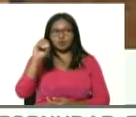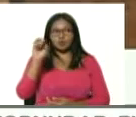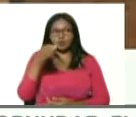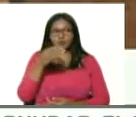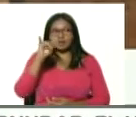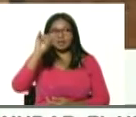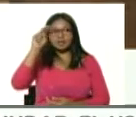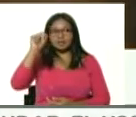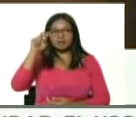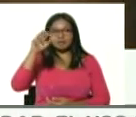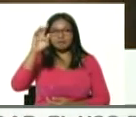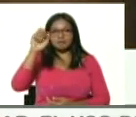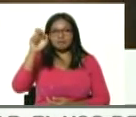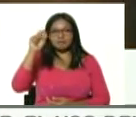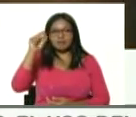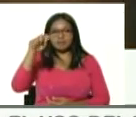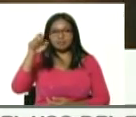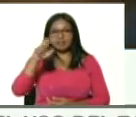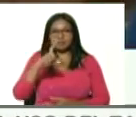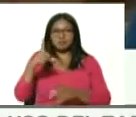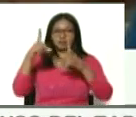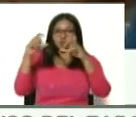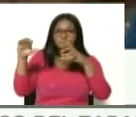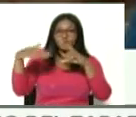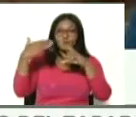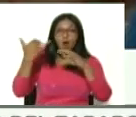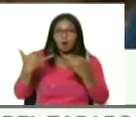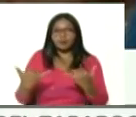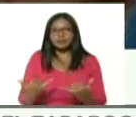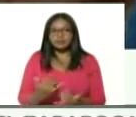foto. Él es diputado.